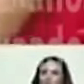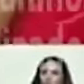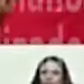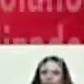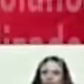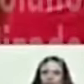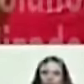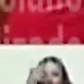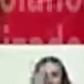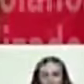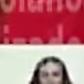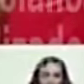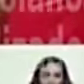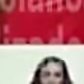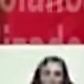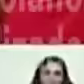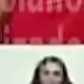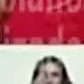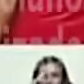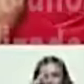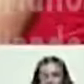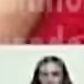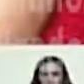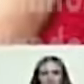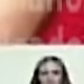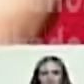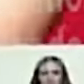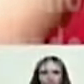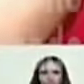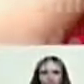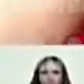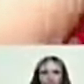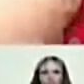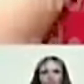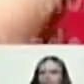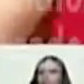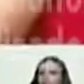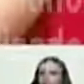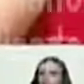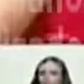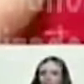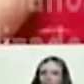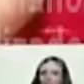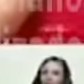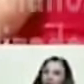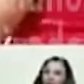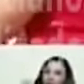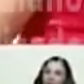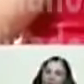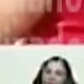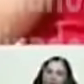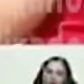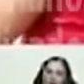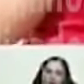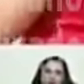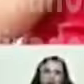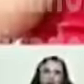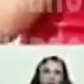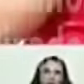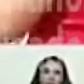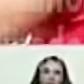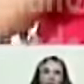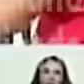de amor y de formación a una juventud que se polvo al calor de la lucha del comandante chávez